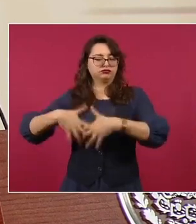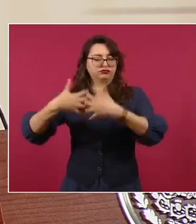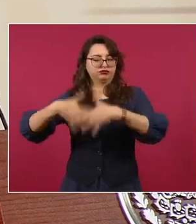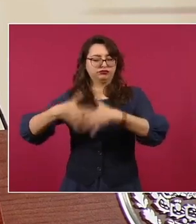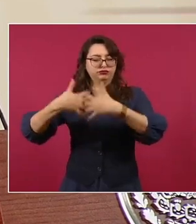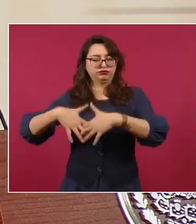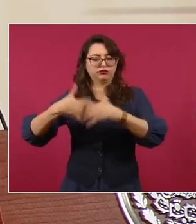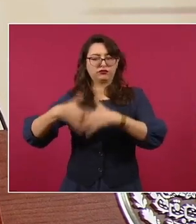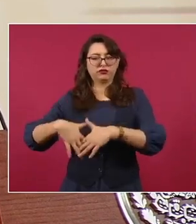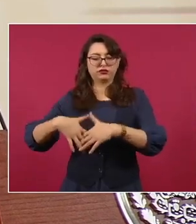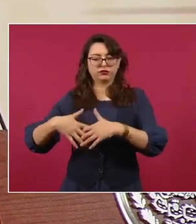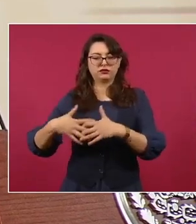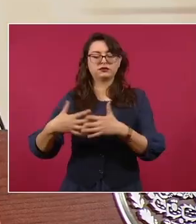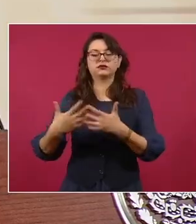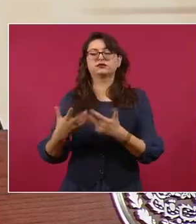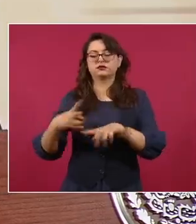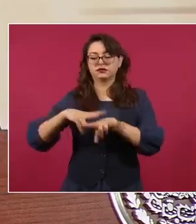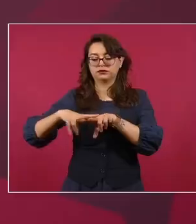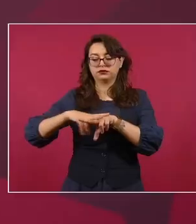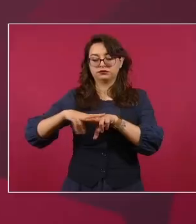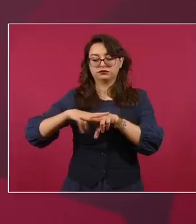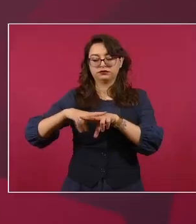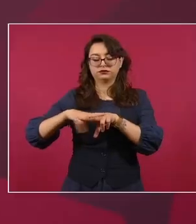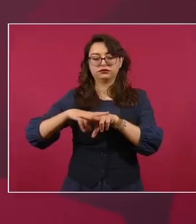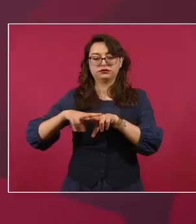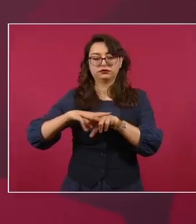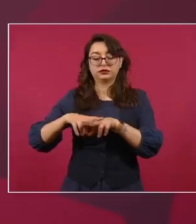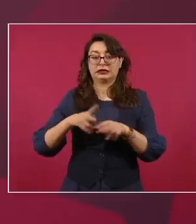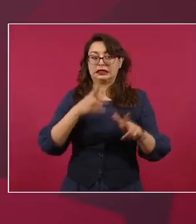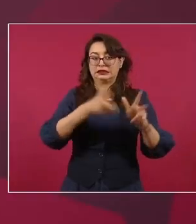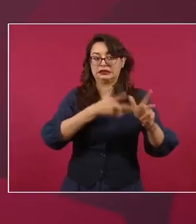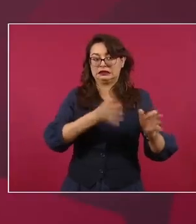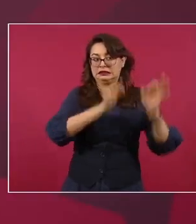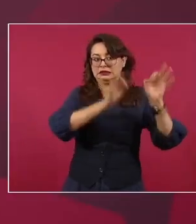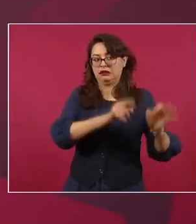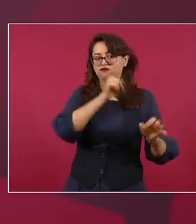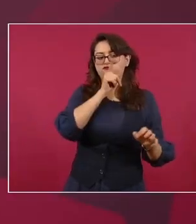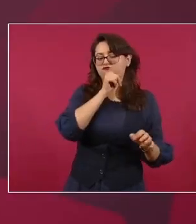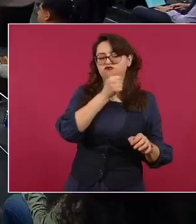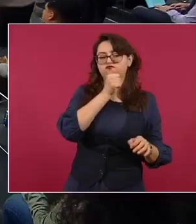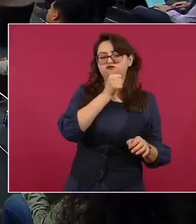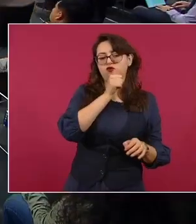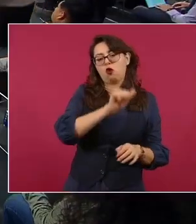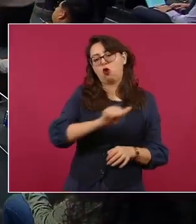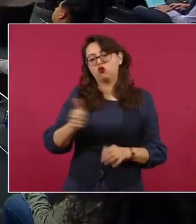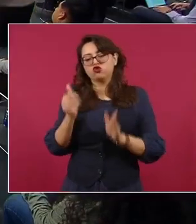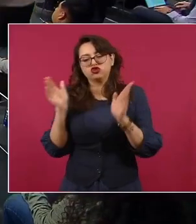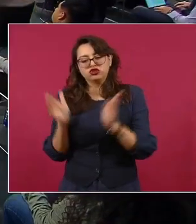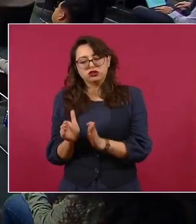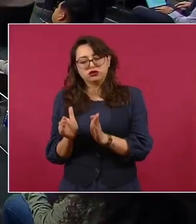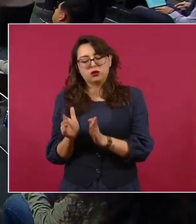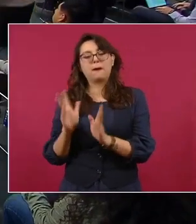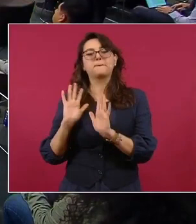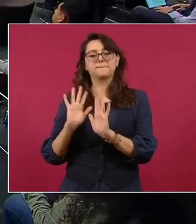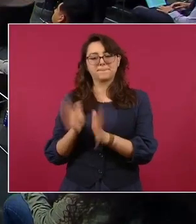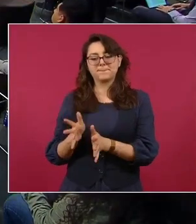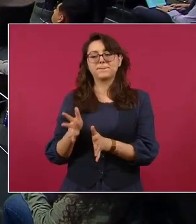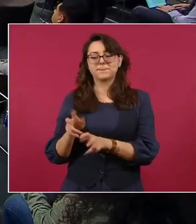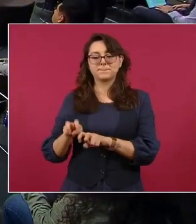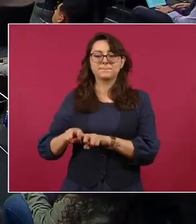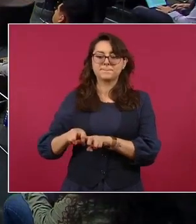Yo creo que en un mes, en ese tramo, dos, ya nos podemos subir a una locomotora en